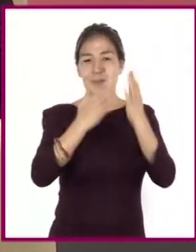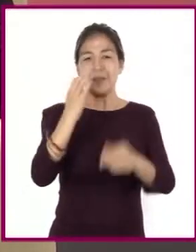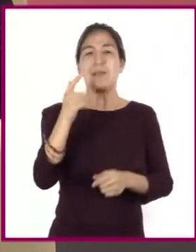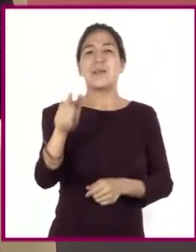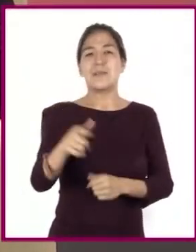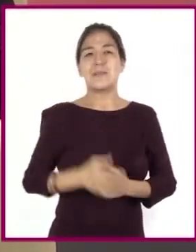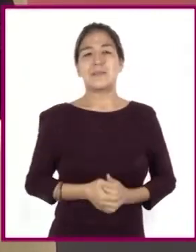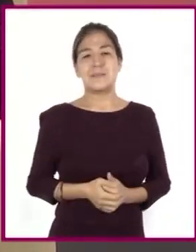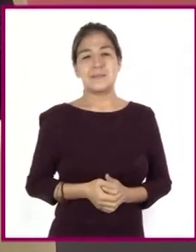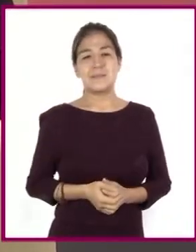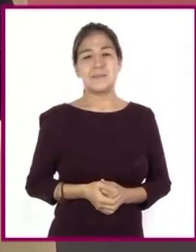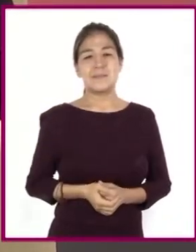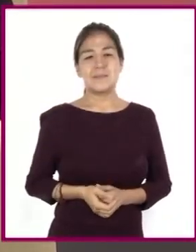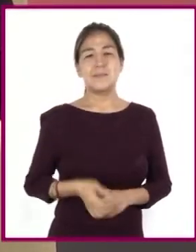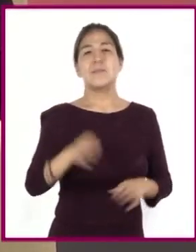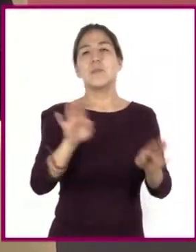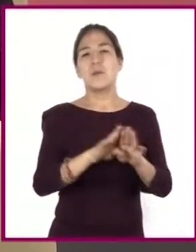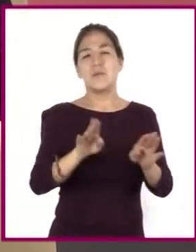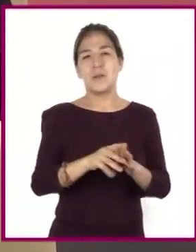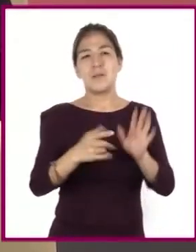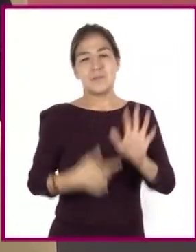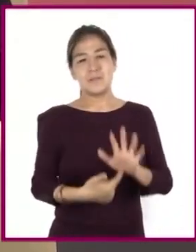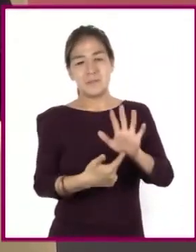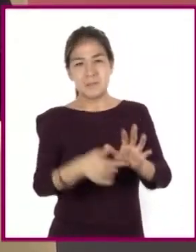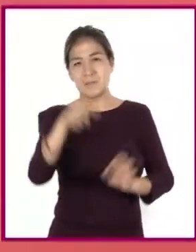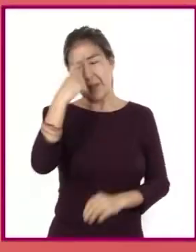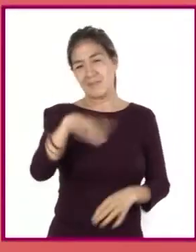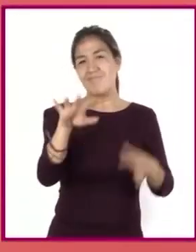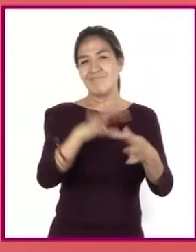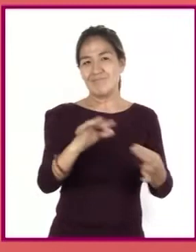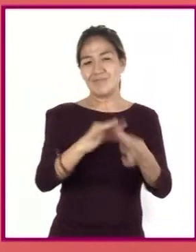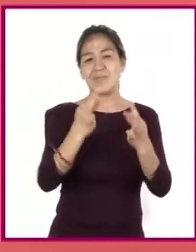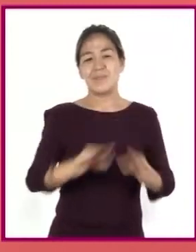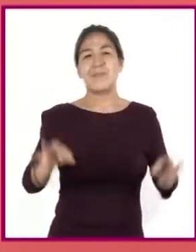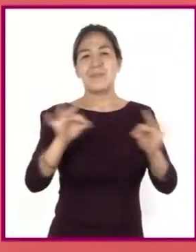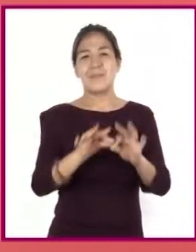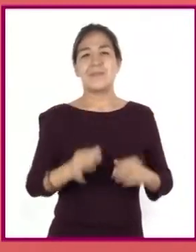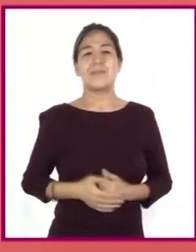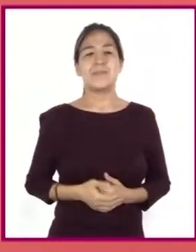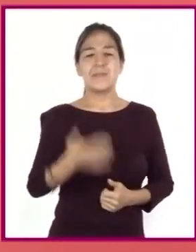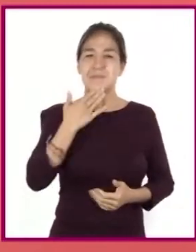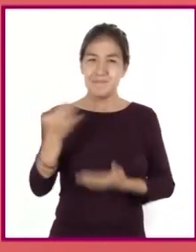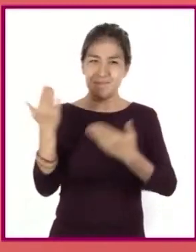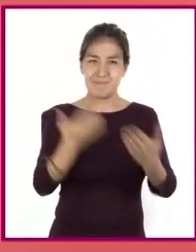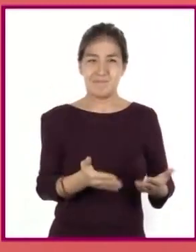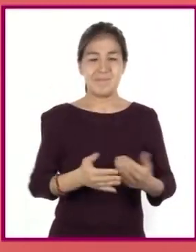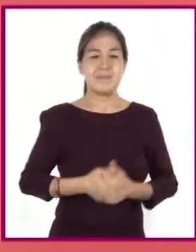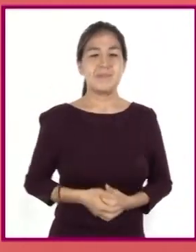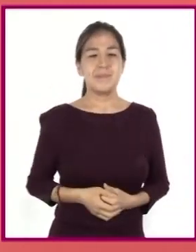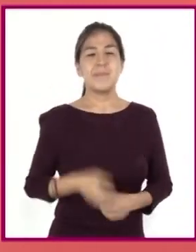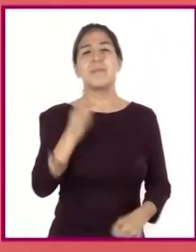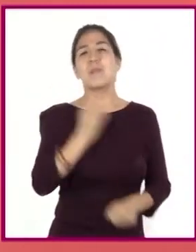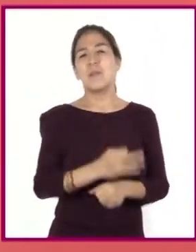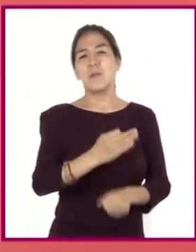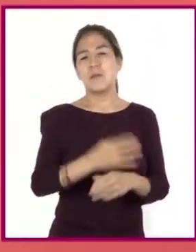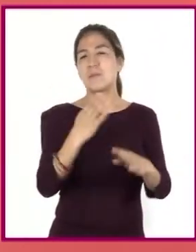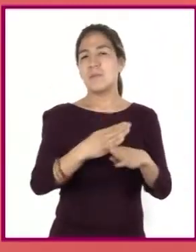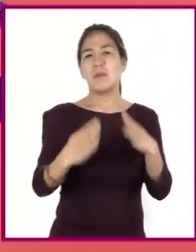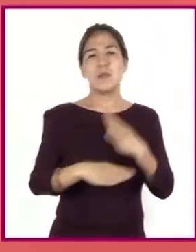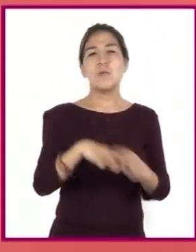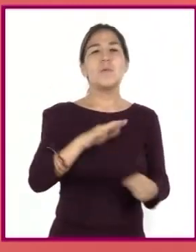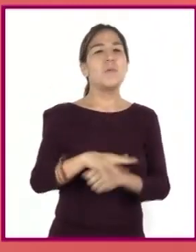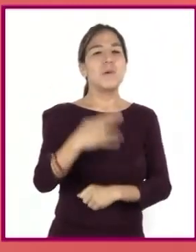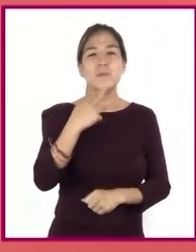ponen esta transmisión que será de gran importancia. Bienvenido nuevamente. Los materiales que vamos a utilizar en